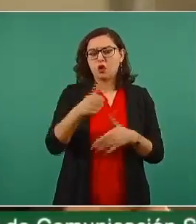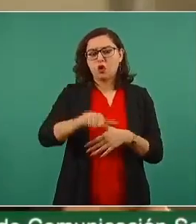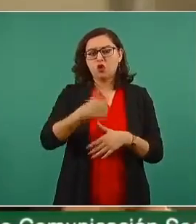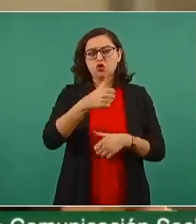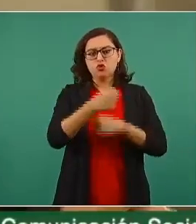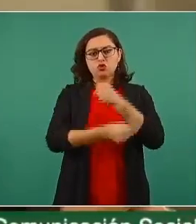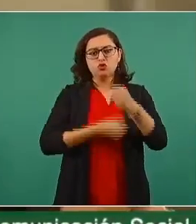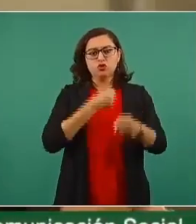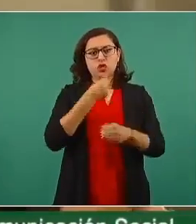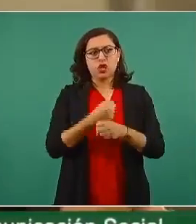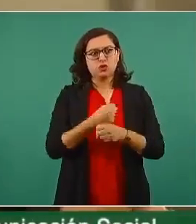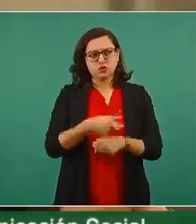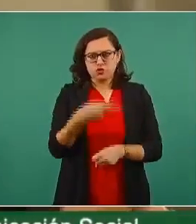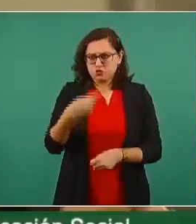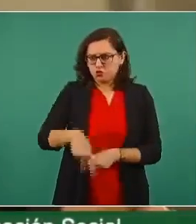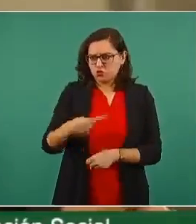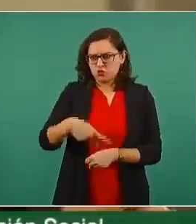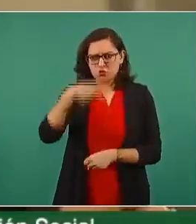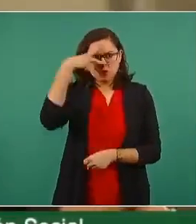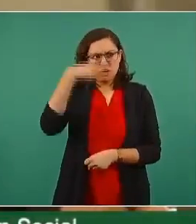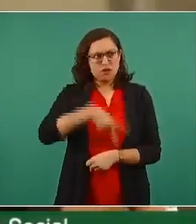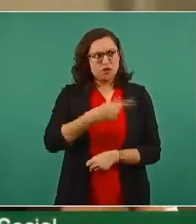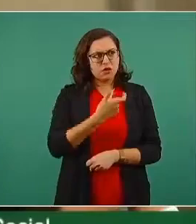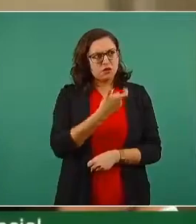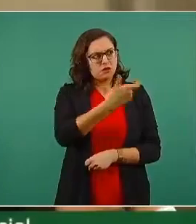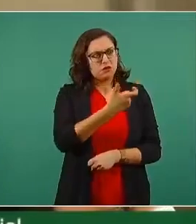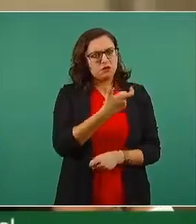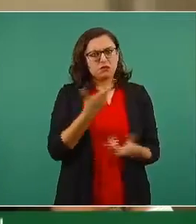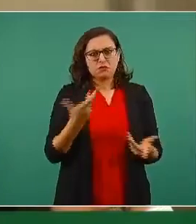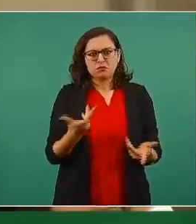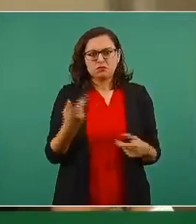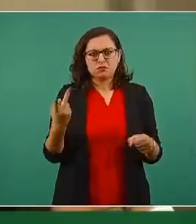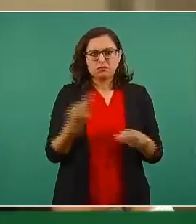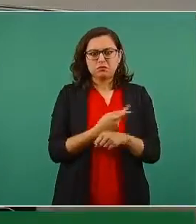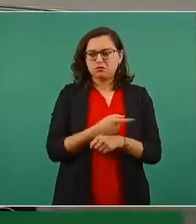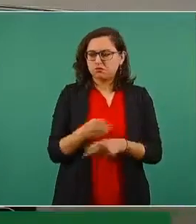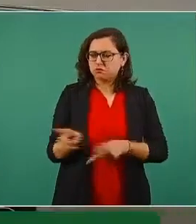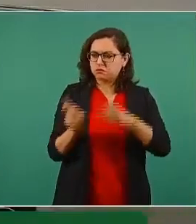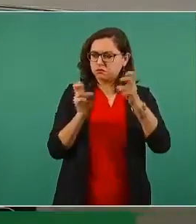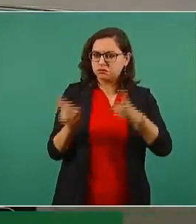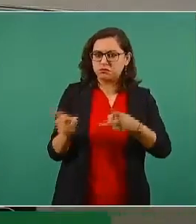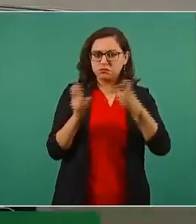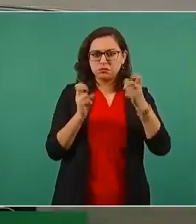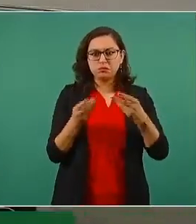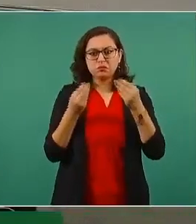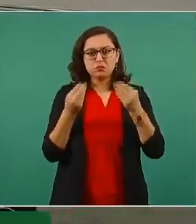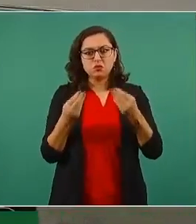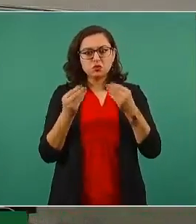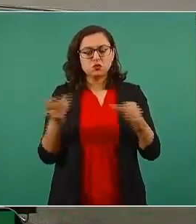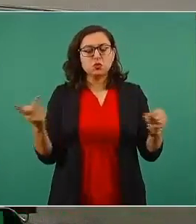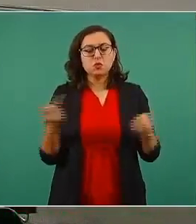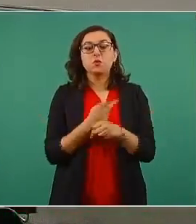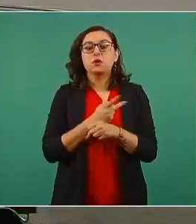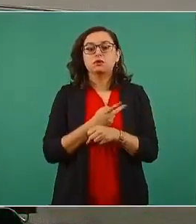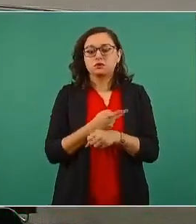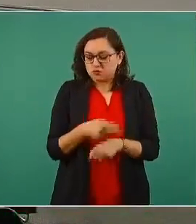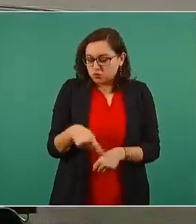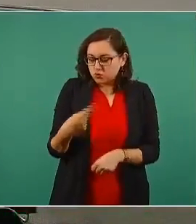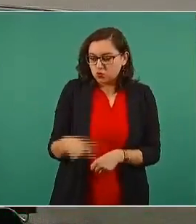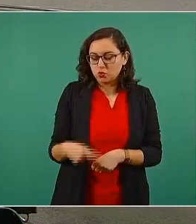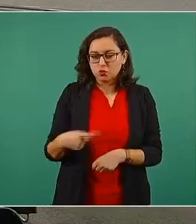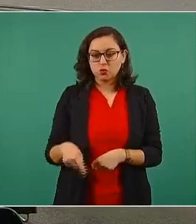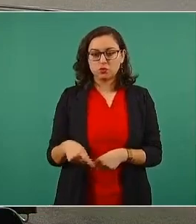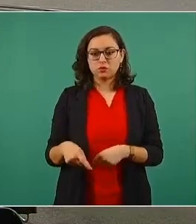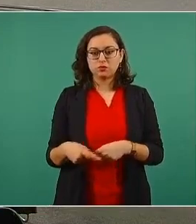son patrimonio de este país, de México. Nos han estado robando con ese tema, presidente. Y este es un patrimonio que ningún otro país tiene en